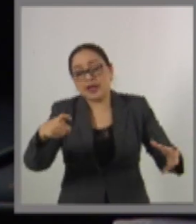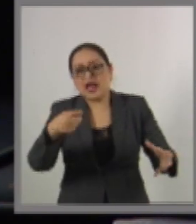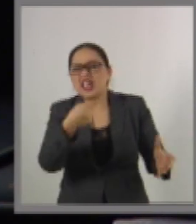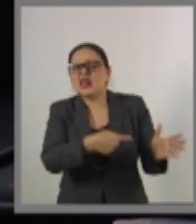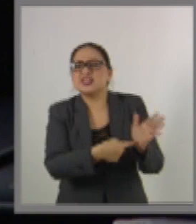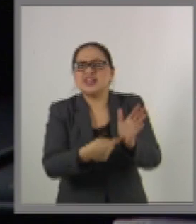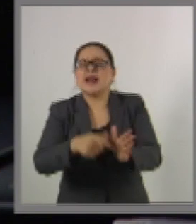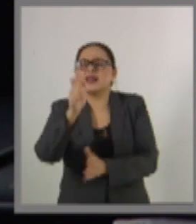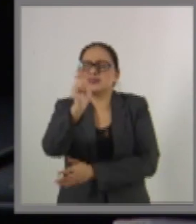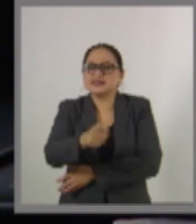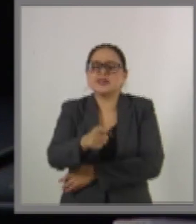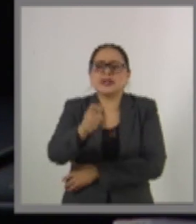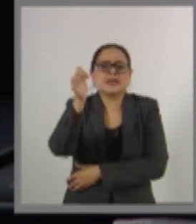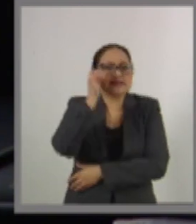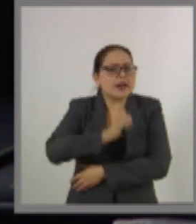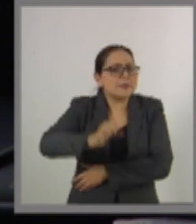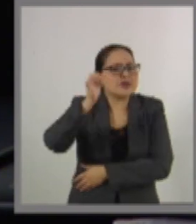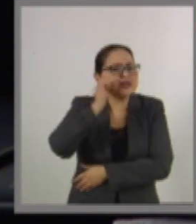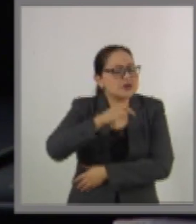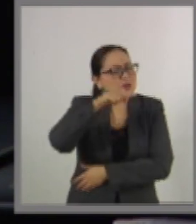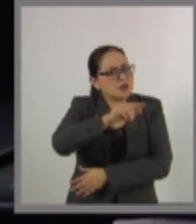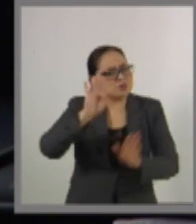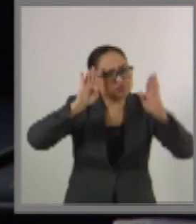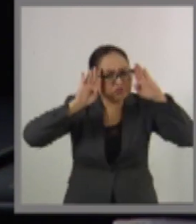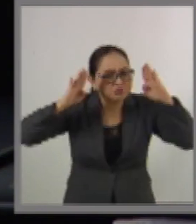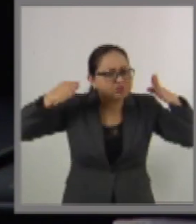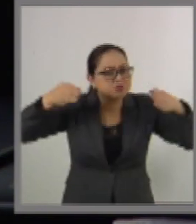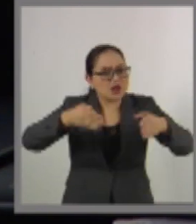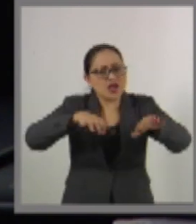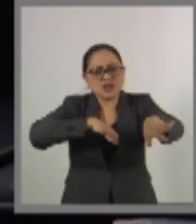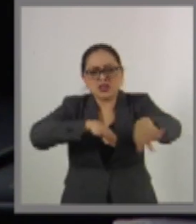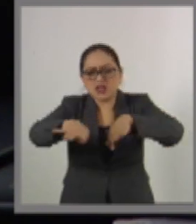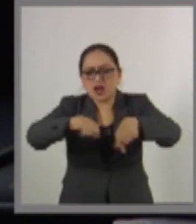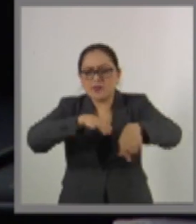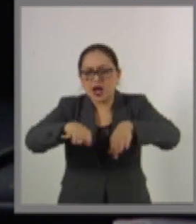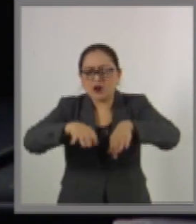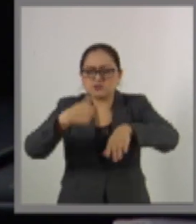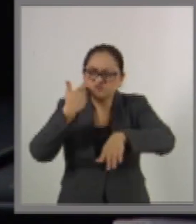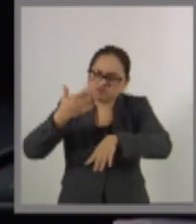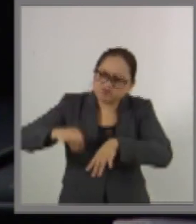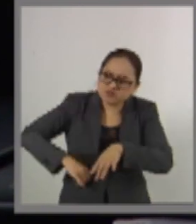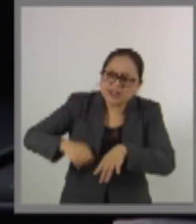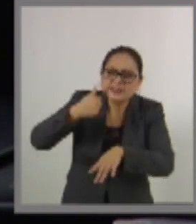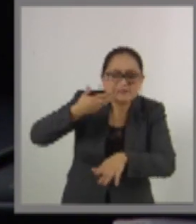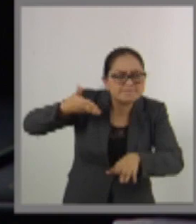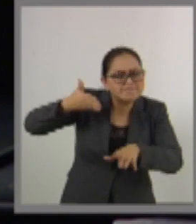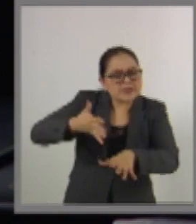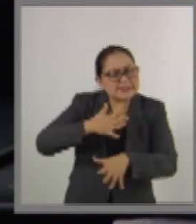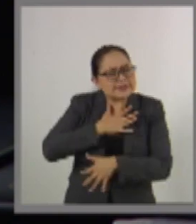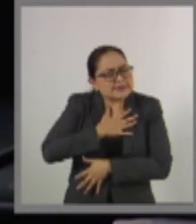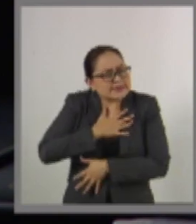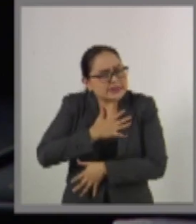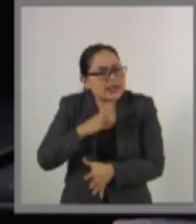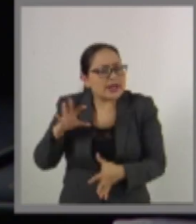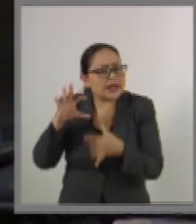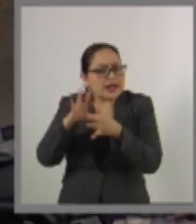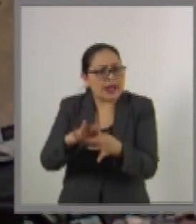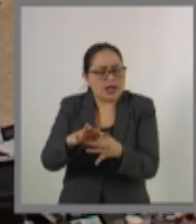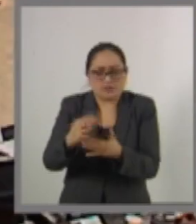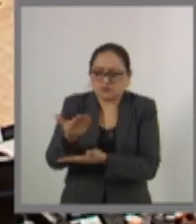muestra siempre de trabajo, de interés, de pasión y de